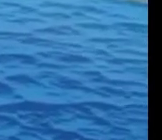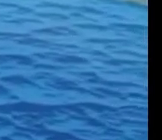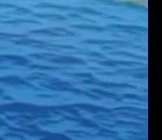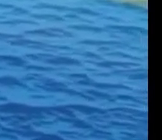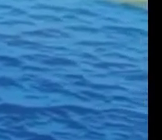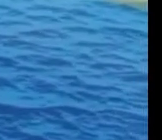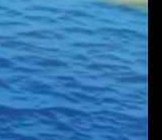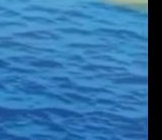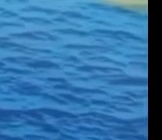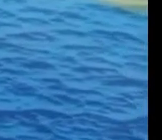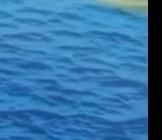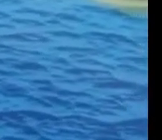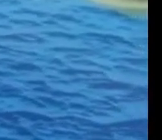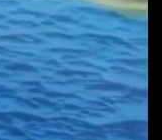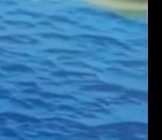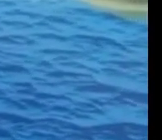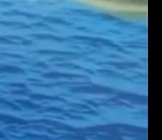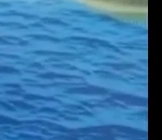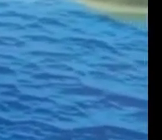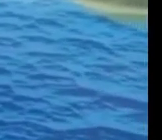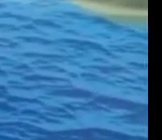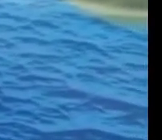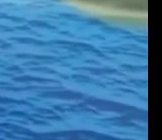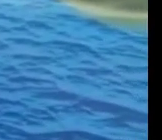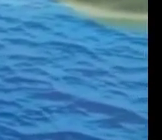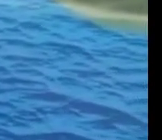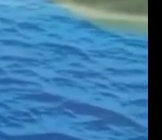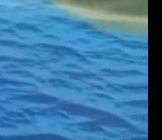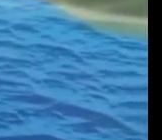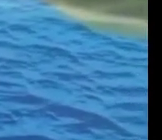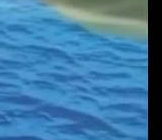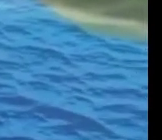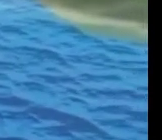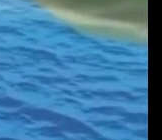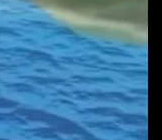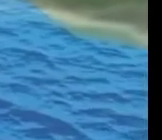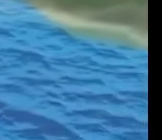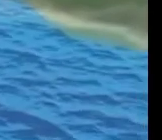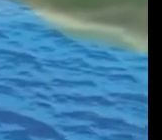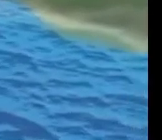tropas revolucionarias entran en Playa Girón.